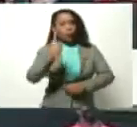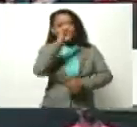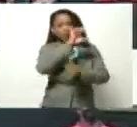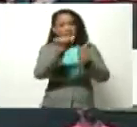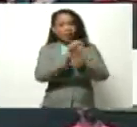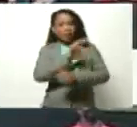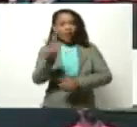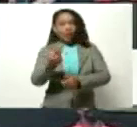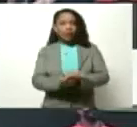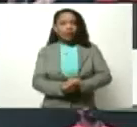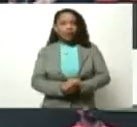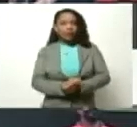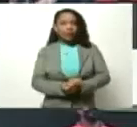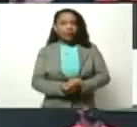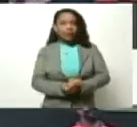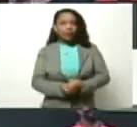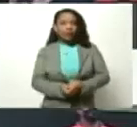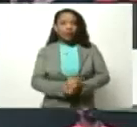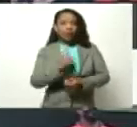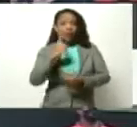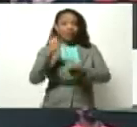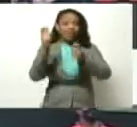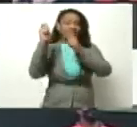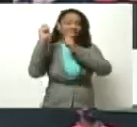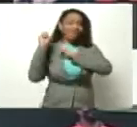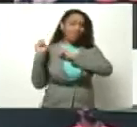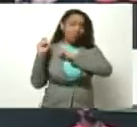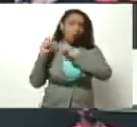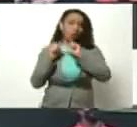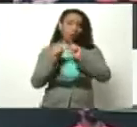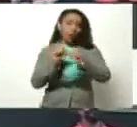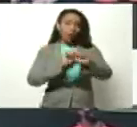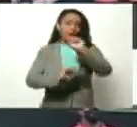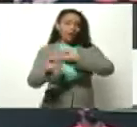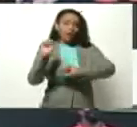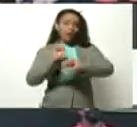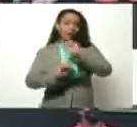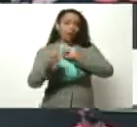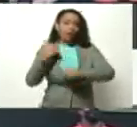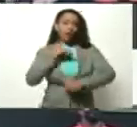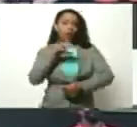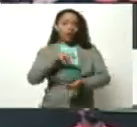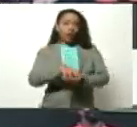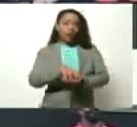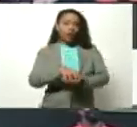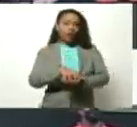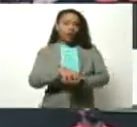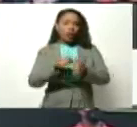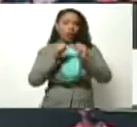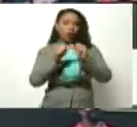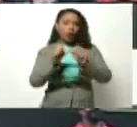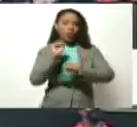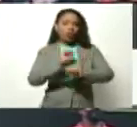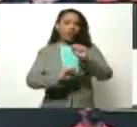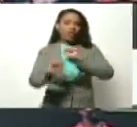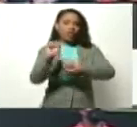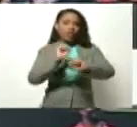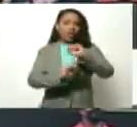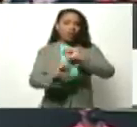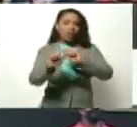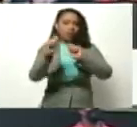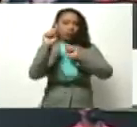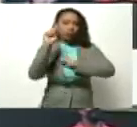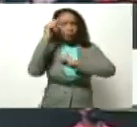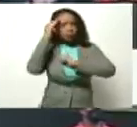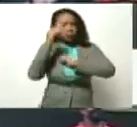vicepresidente es una responsabilidad de seguir defendiendo nuestro estado de seguir defendiendo el